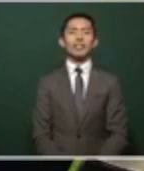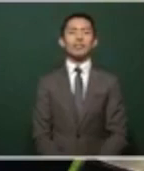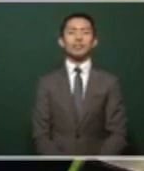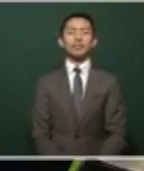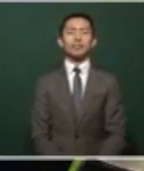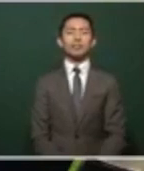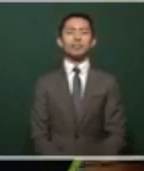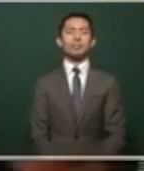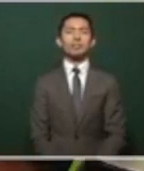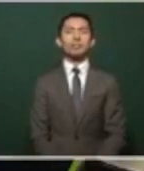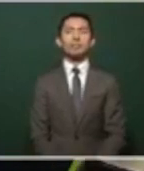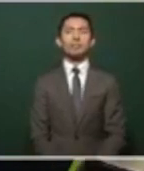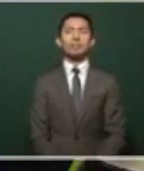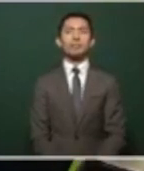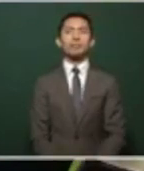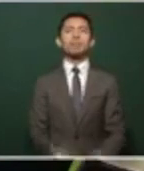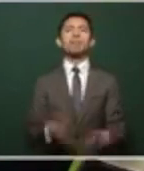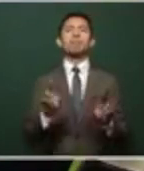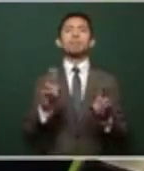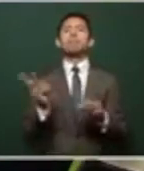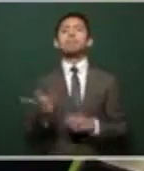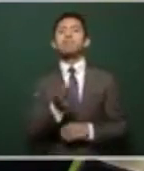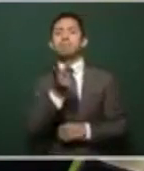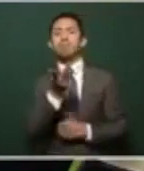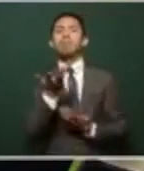mismo. ¿Sobre qué era tu...?